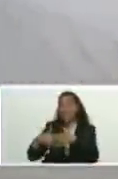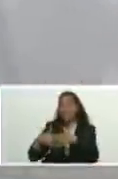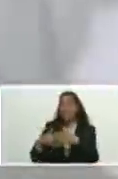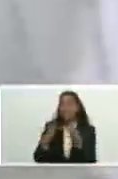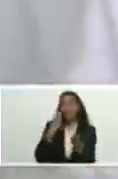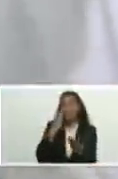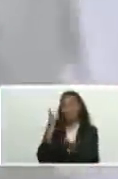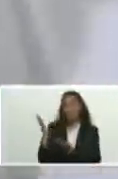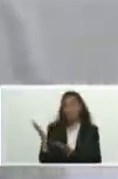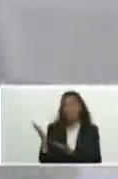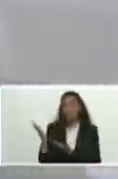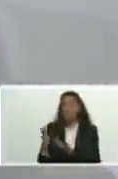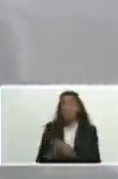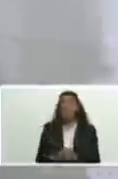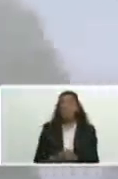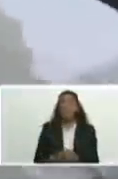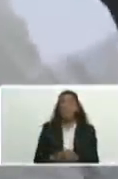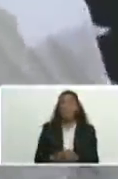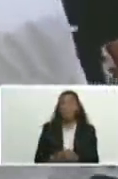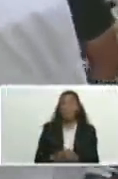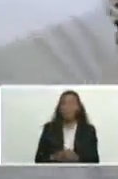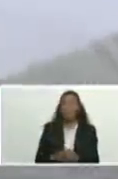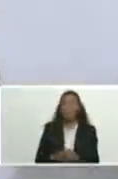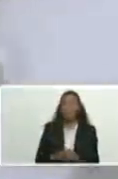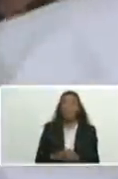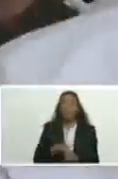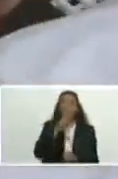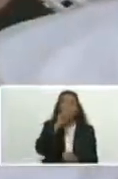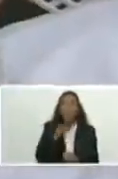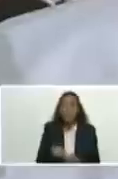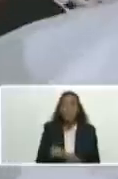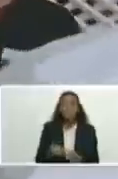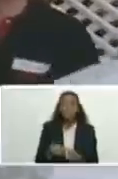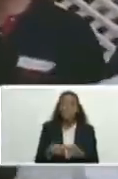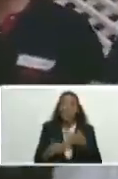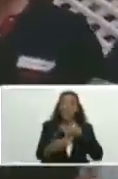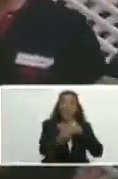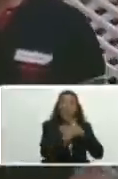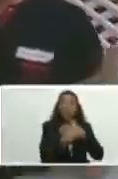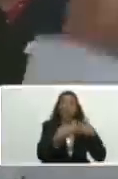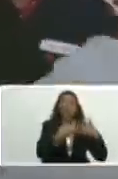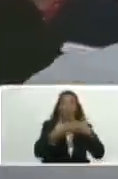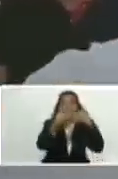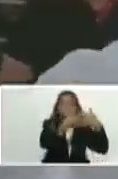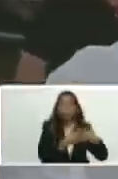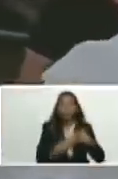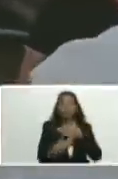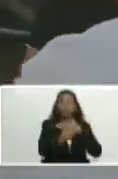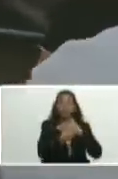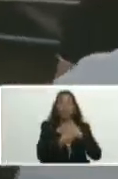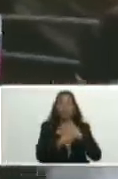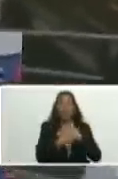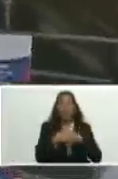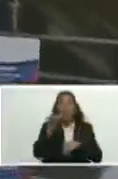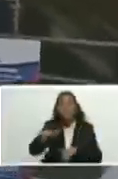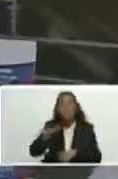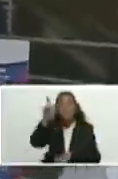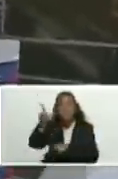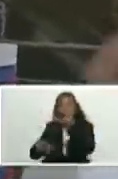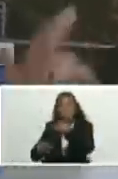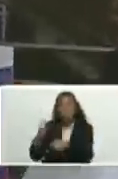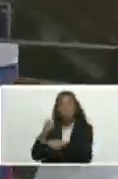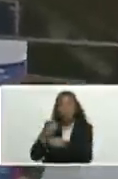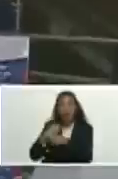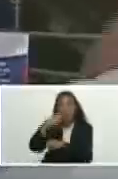presidente, en un encadenamiento productivo que también, en medio del bloqueo y la guerra económica, la clase obrera ha generado las ideas